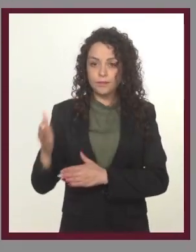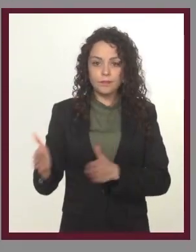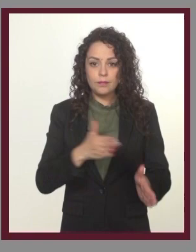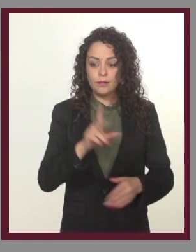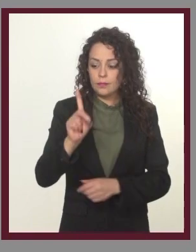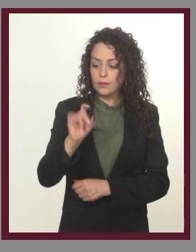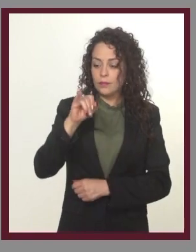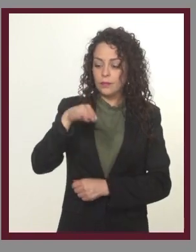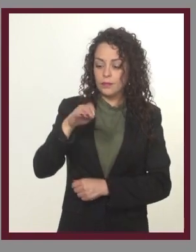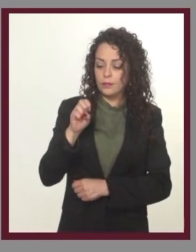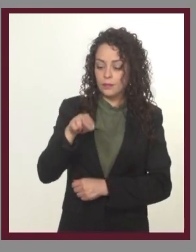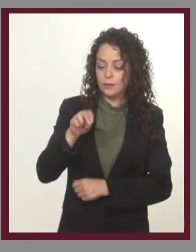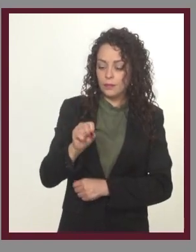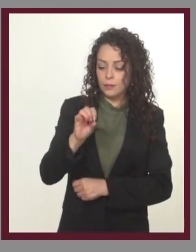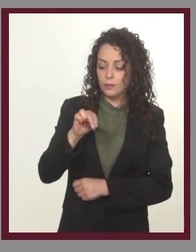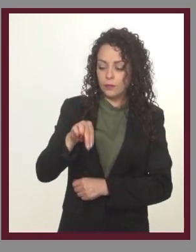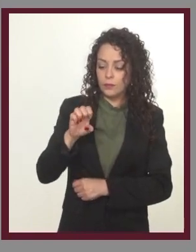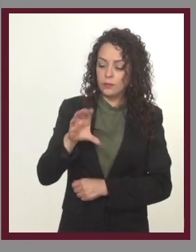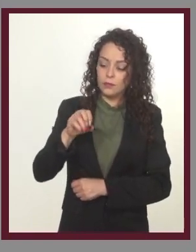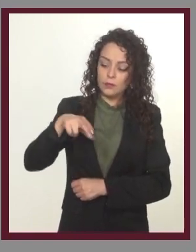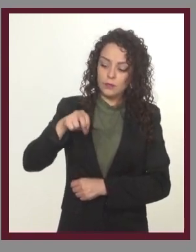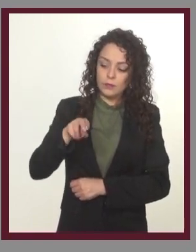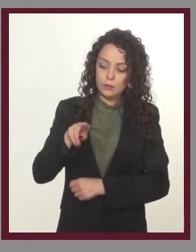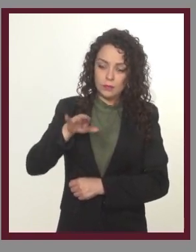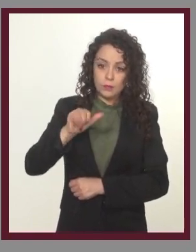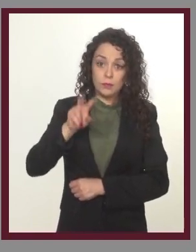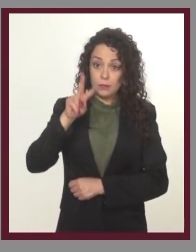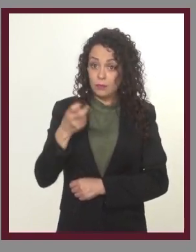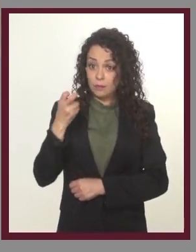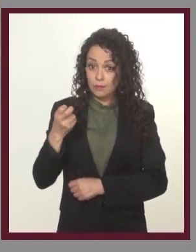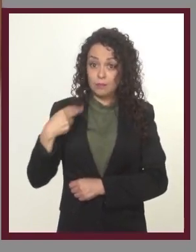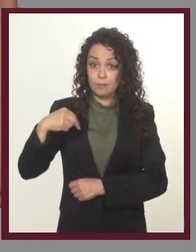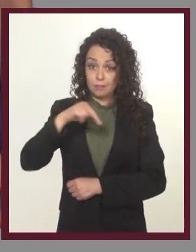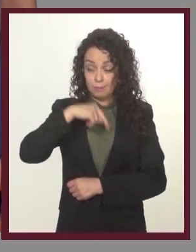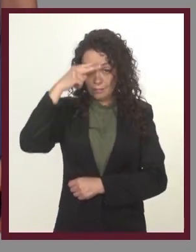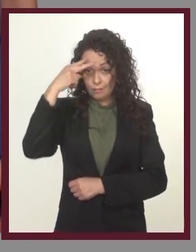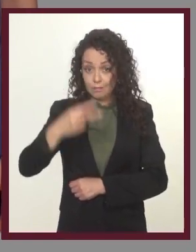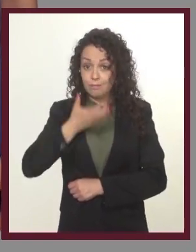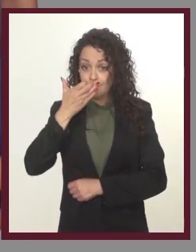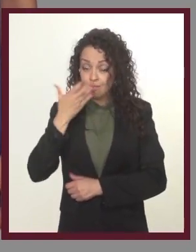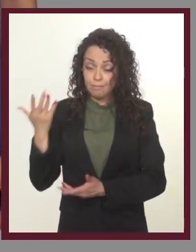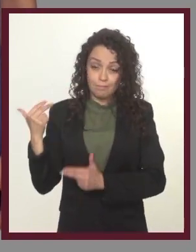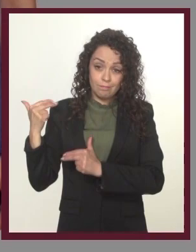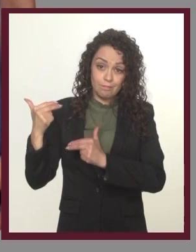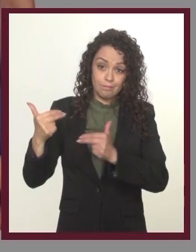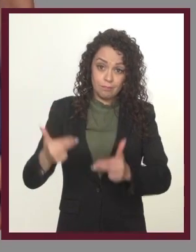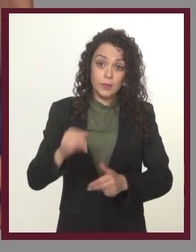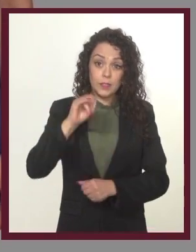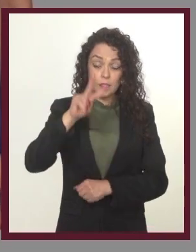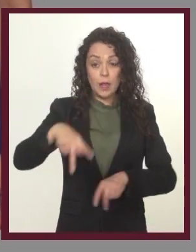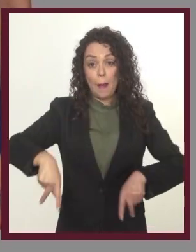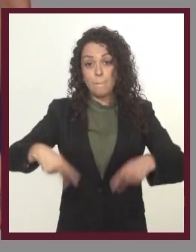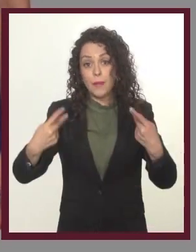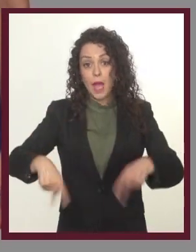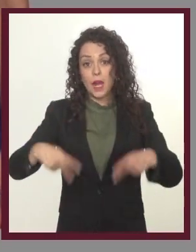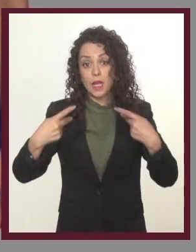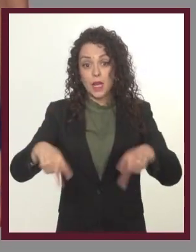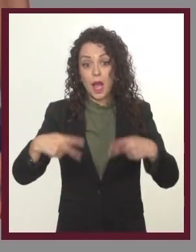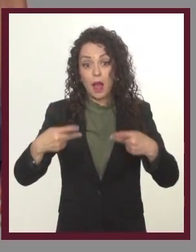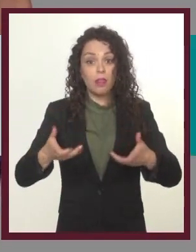la dimensión económica, y en ella nuestro país tiene una larga tradición. Claro, los mercados son también espacio